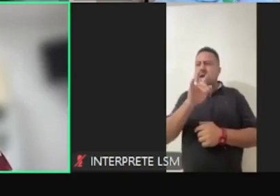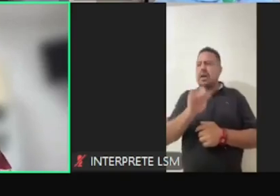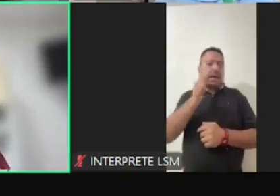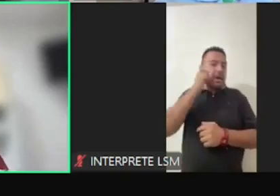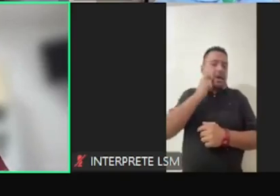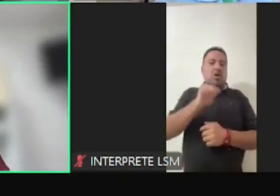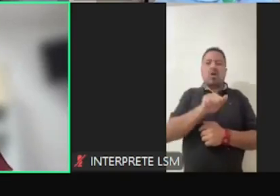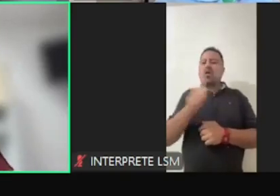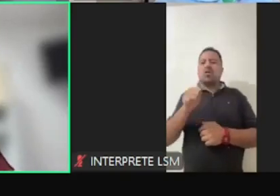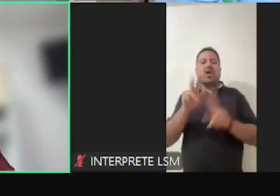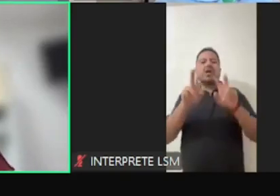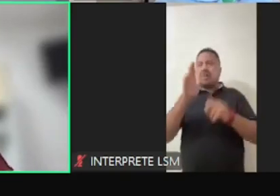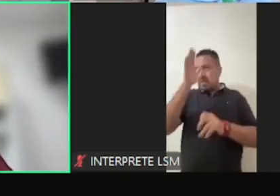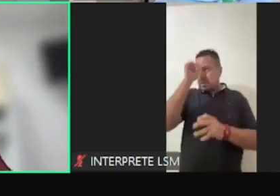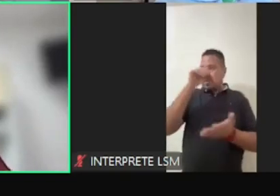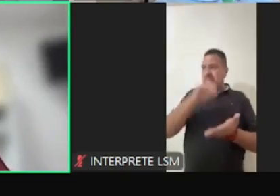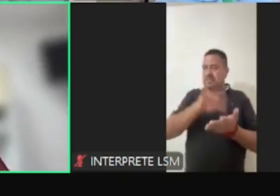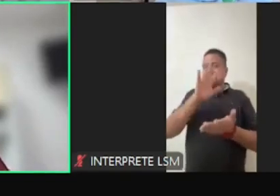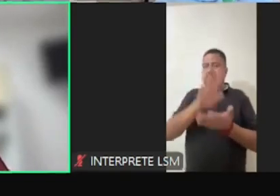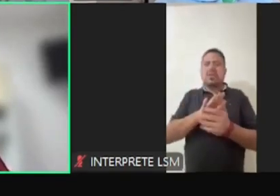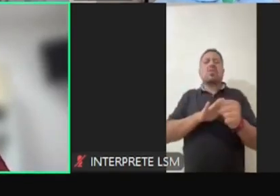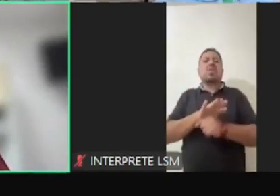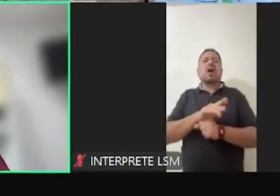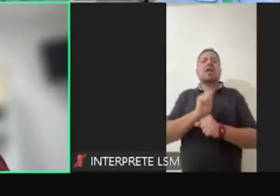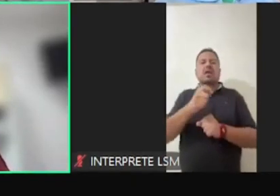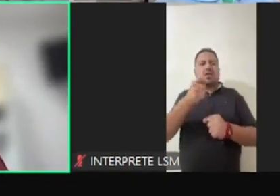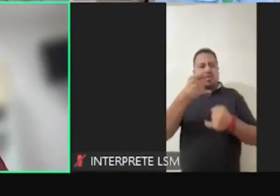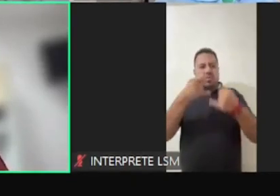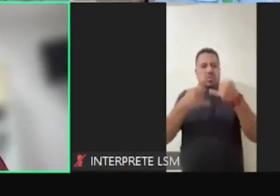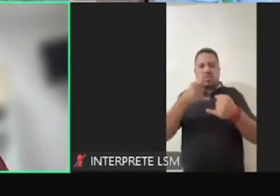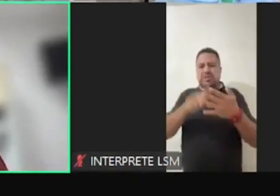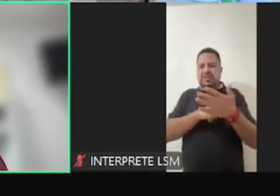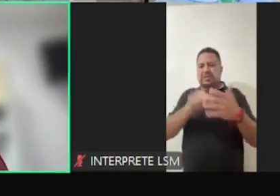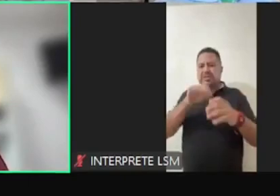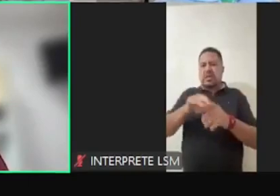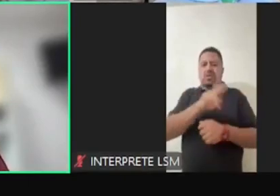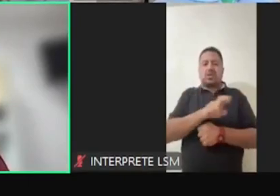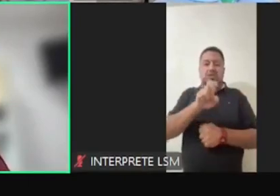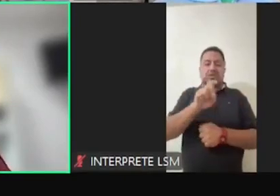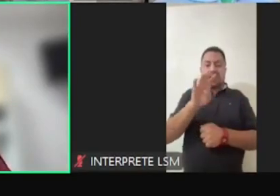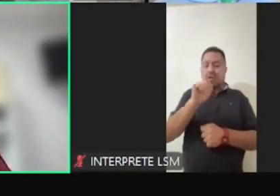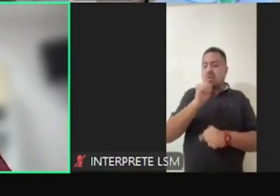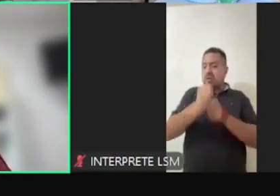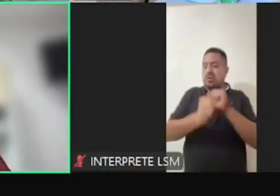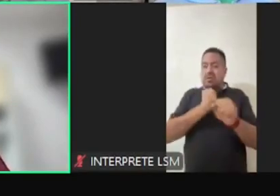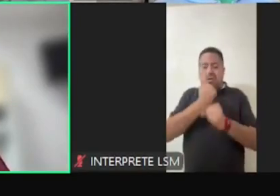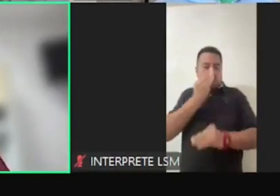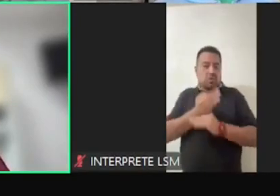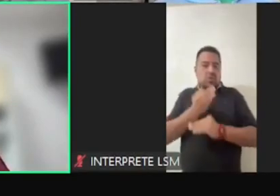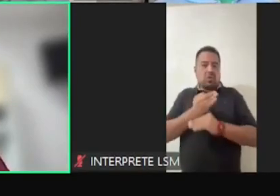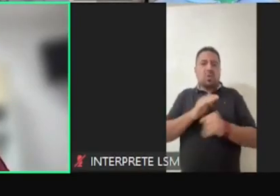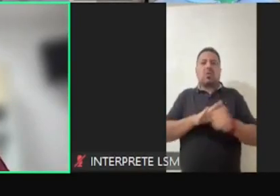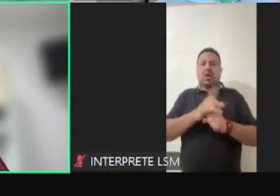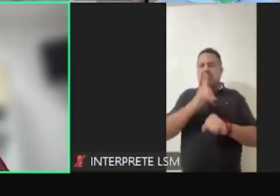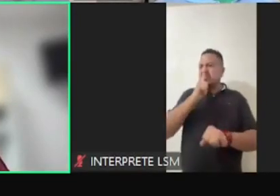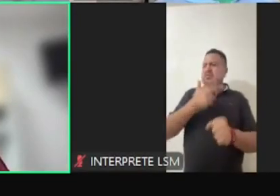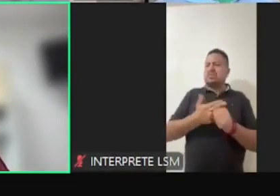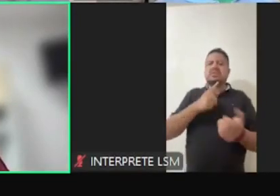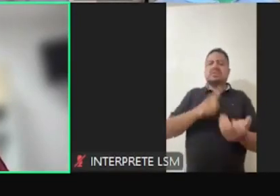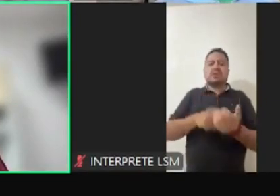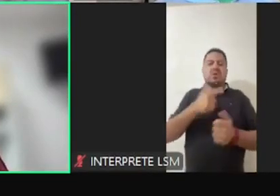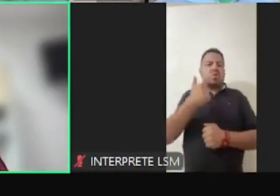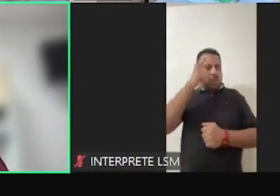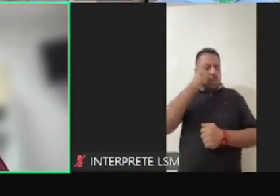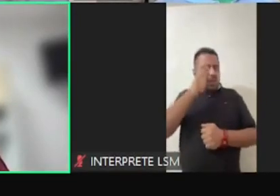siguiente asunto es un acuerdo plenario relacionado con el juicio electoral ciudadano 239 de este año la parte actor es Guadalupe González